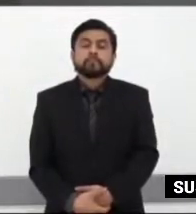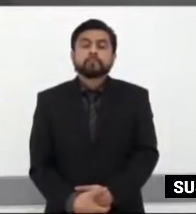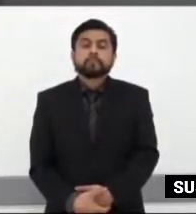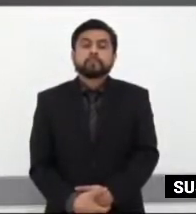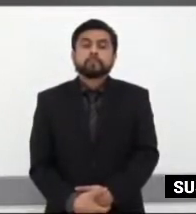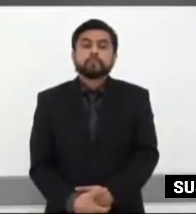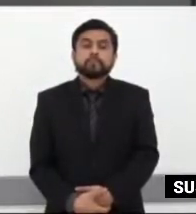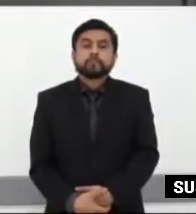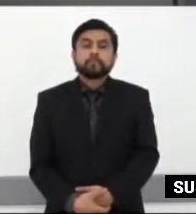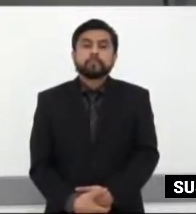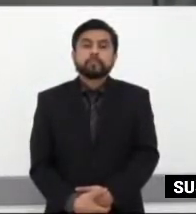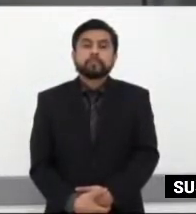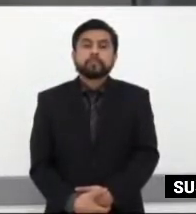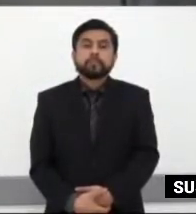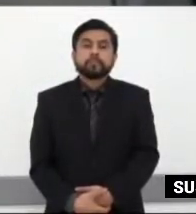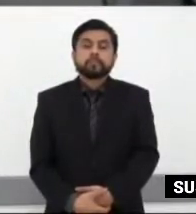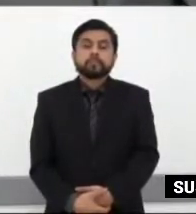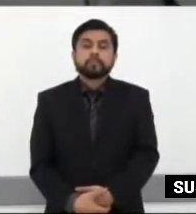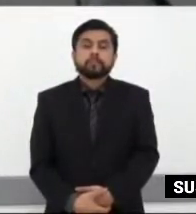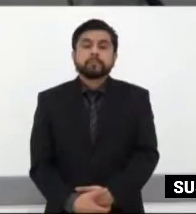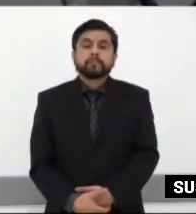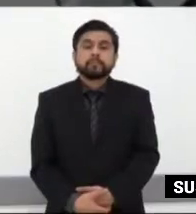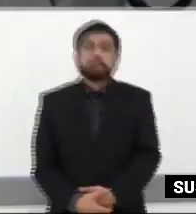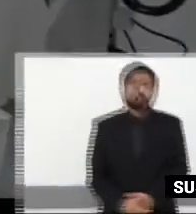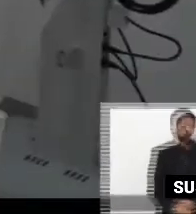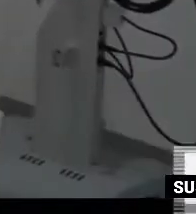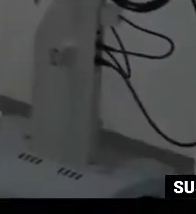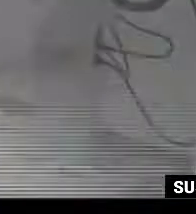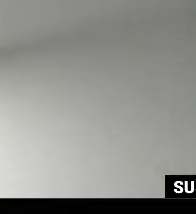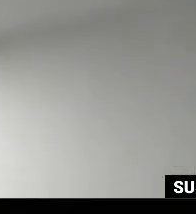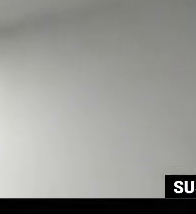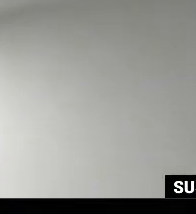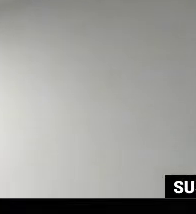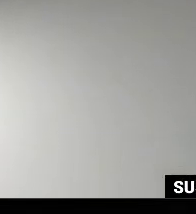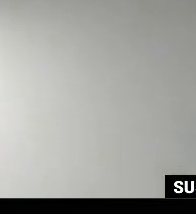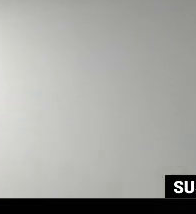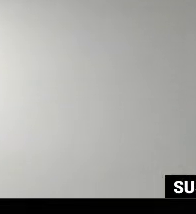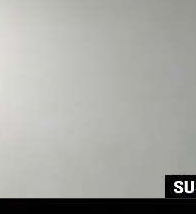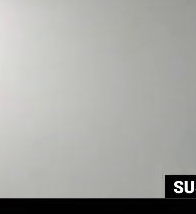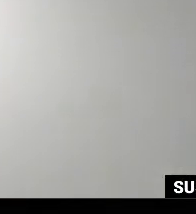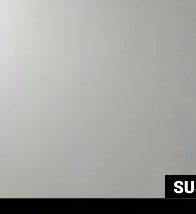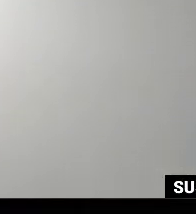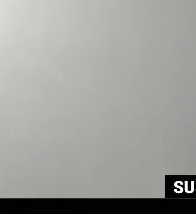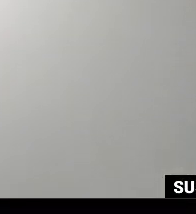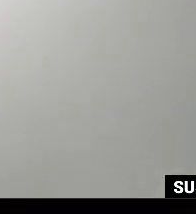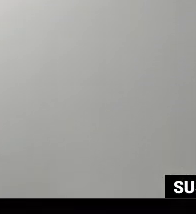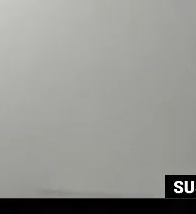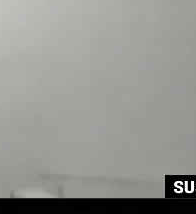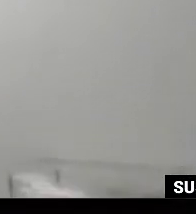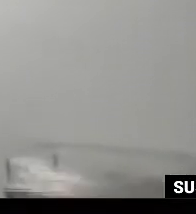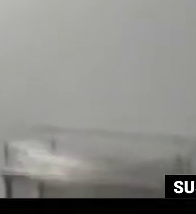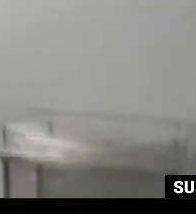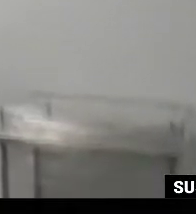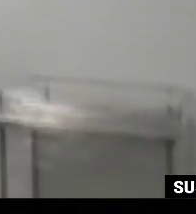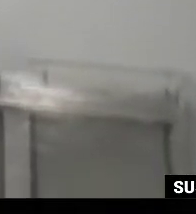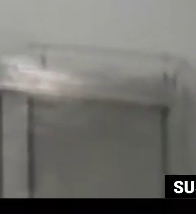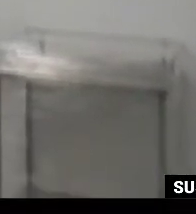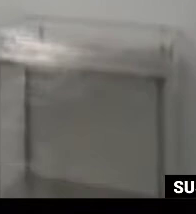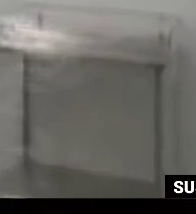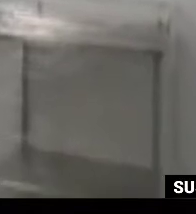dio el cierre del hospital materno infantil. Sí. Estamos en el área provisional dando la atención médica. Muy